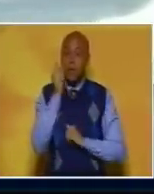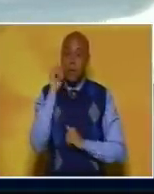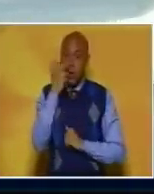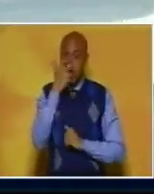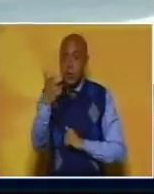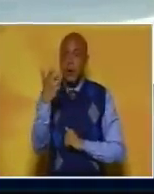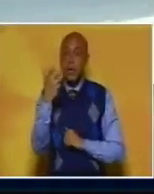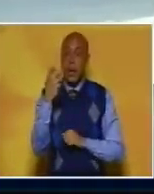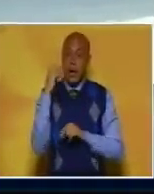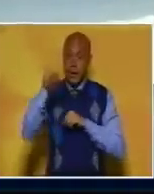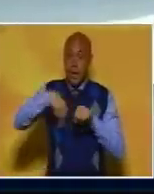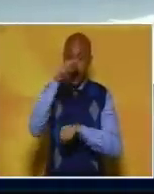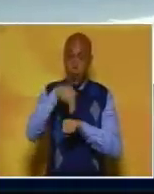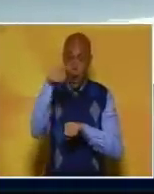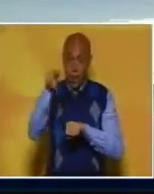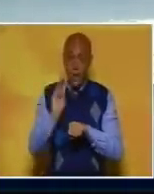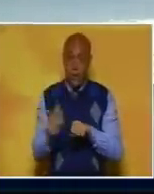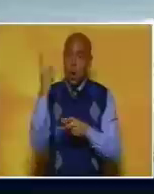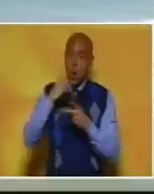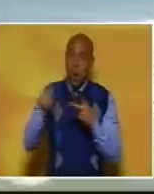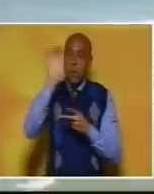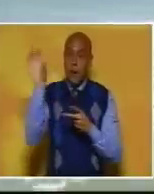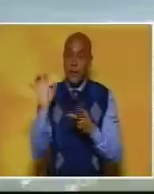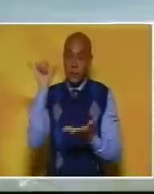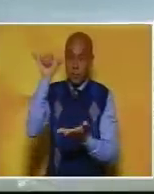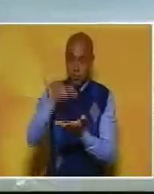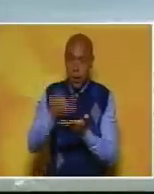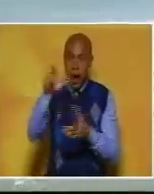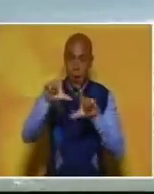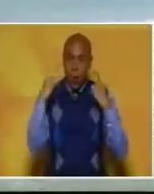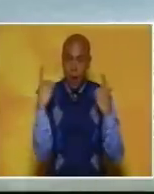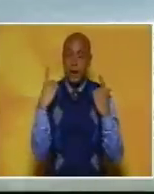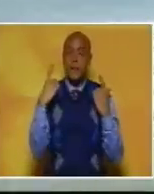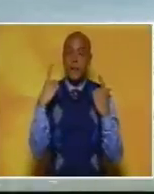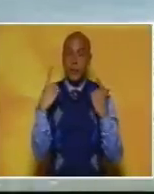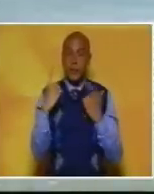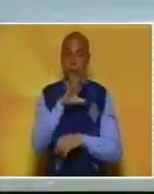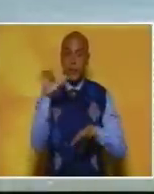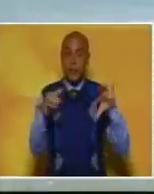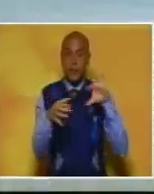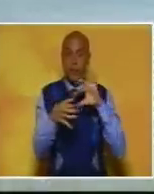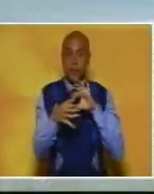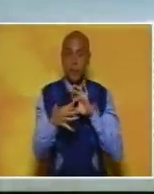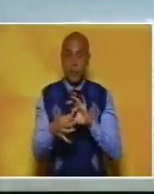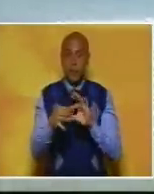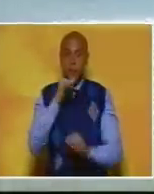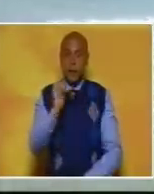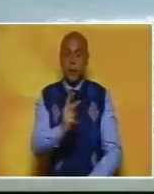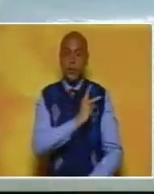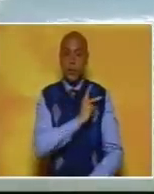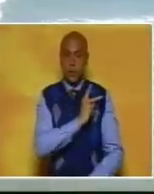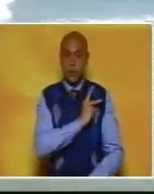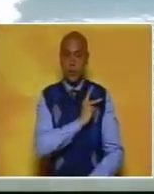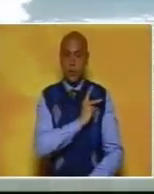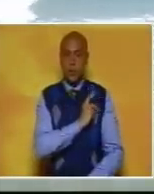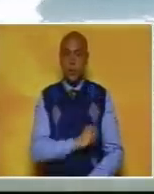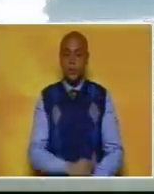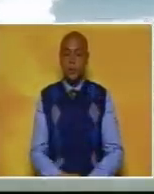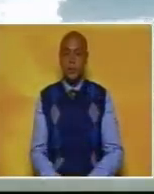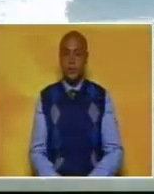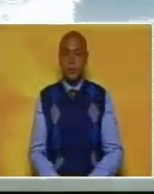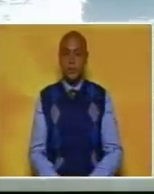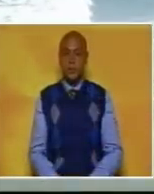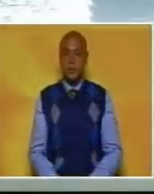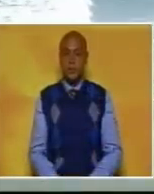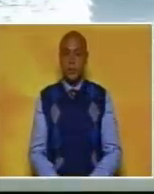tanto nacionales como internacionales. En alianza con Chuspa 102.9, Orle Franamaya,